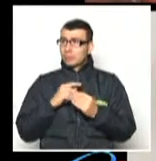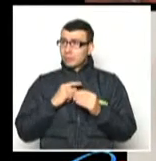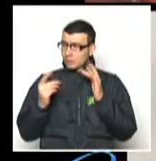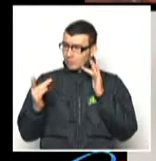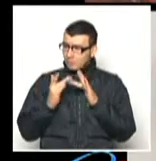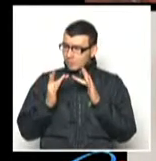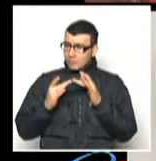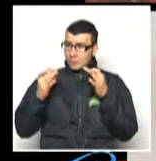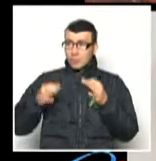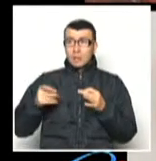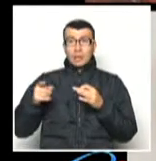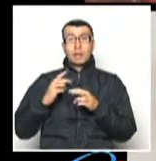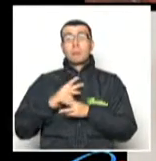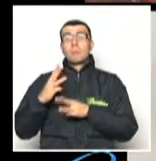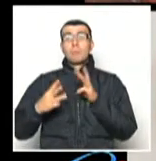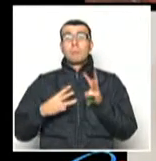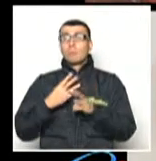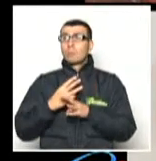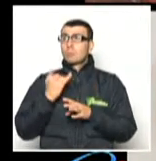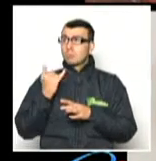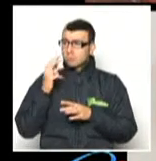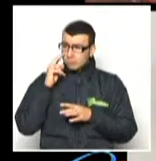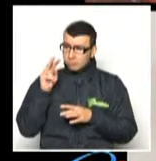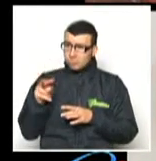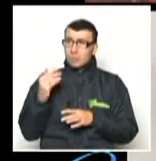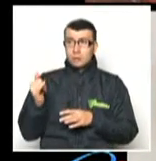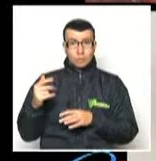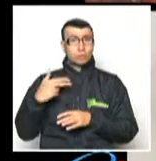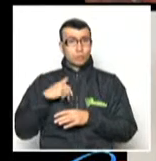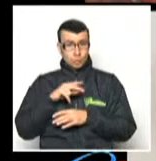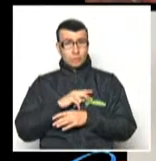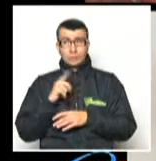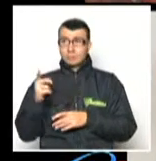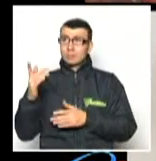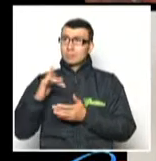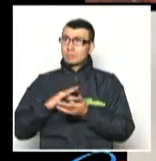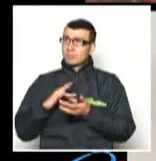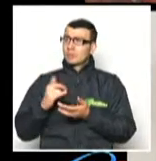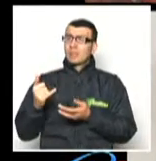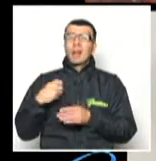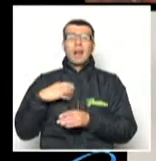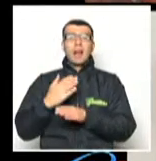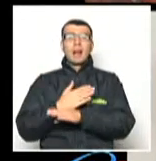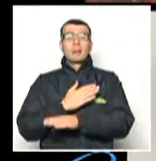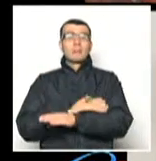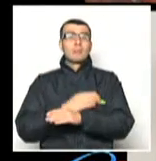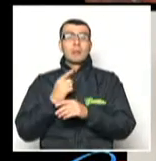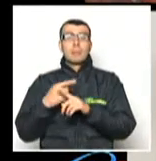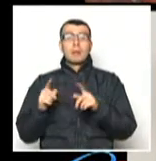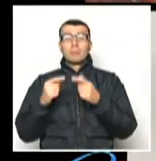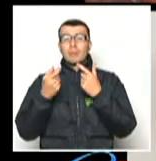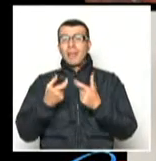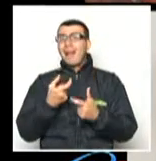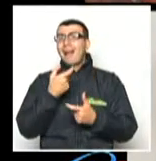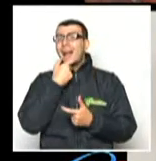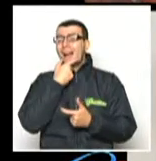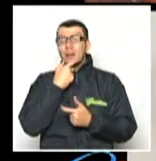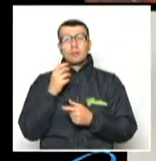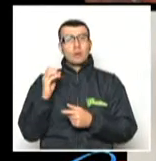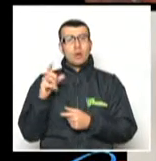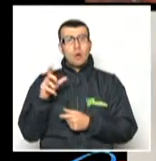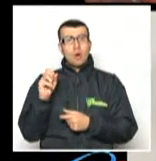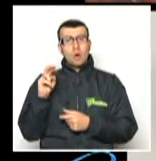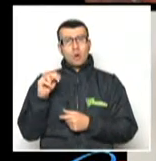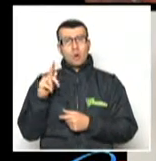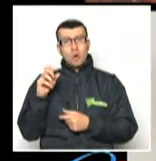está pasando en el mundo entero. Estas imágenes son de pacientes nuestros que han tenido prótesis dentales por medio de una técnica que se llama All-on-4,